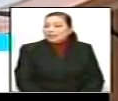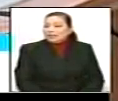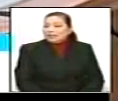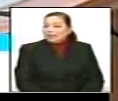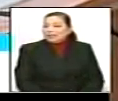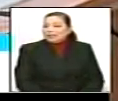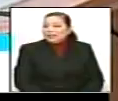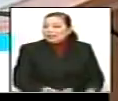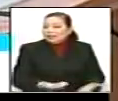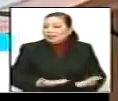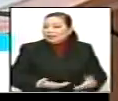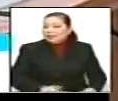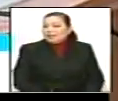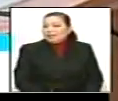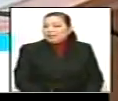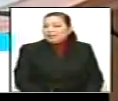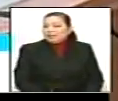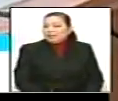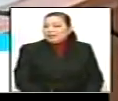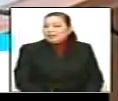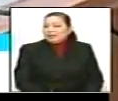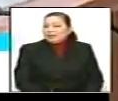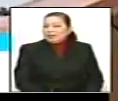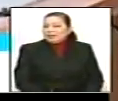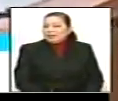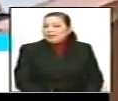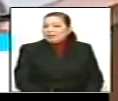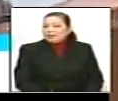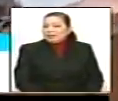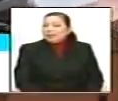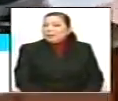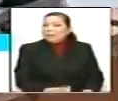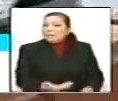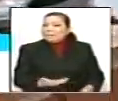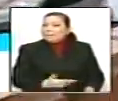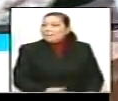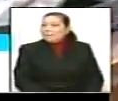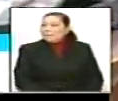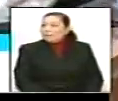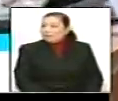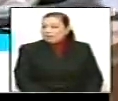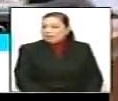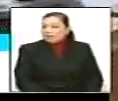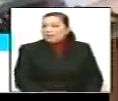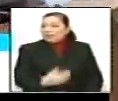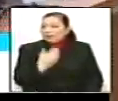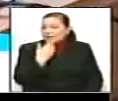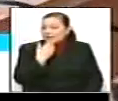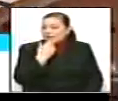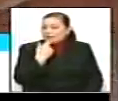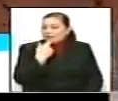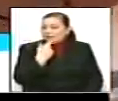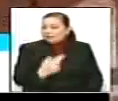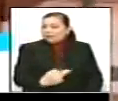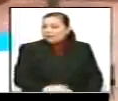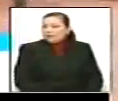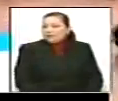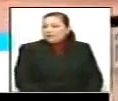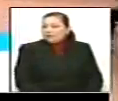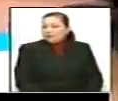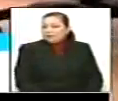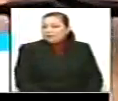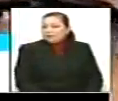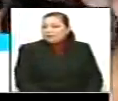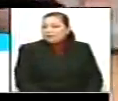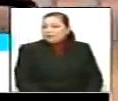obligaciones pertinentes. Muchas gracias. Señora presidenta, entonces, agradeciendo la respuesta del doctor, si